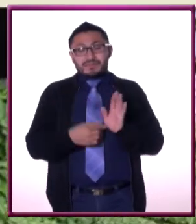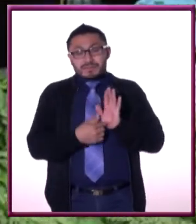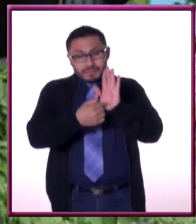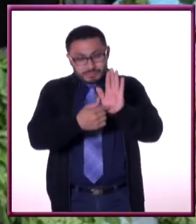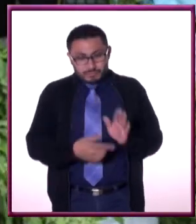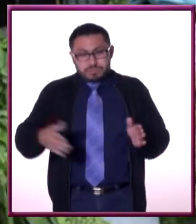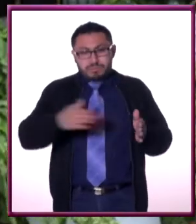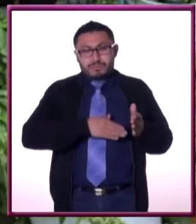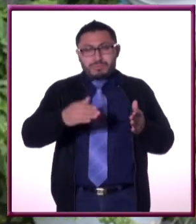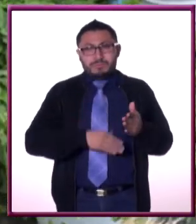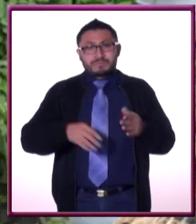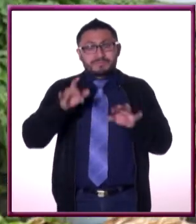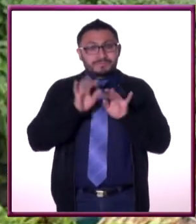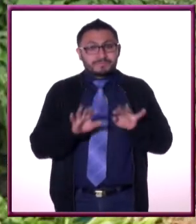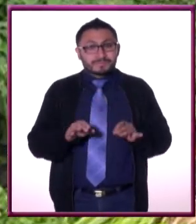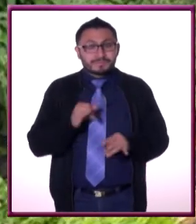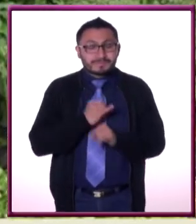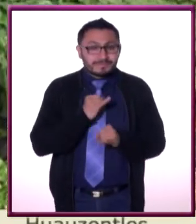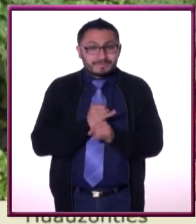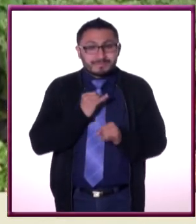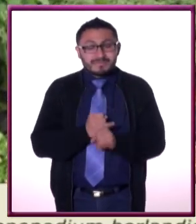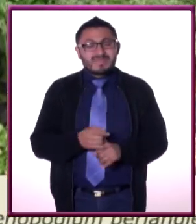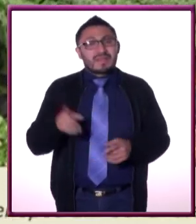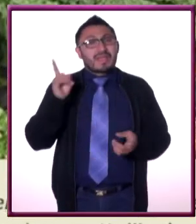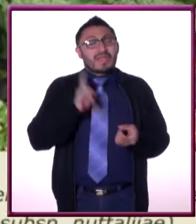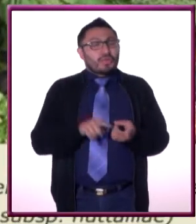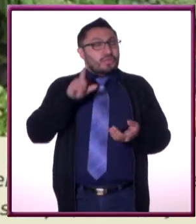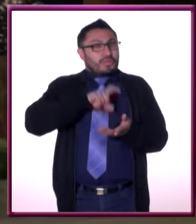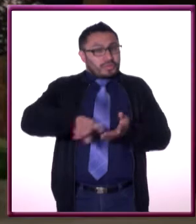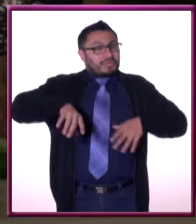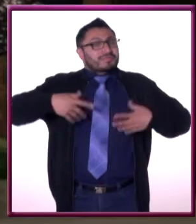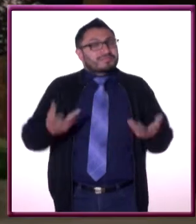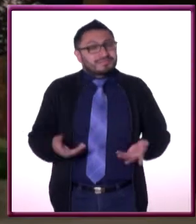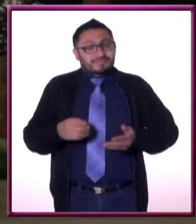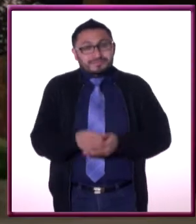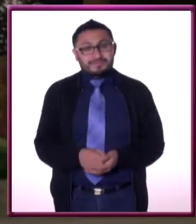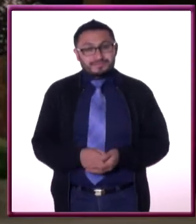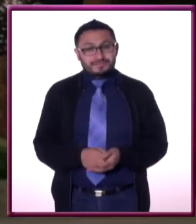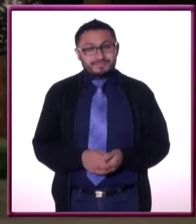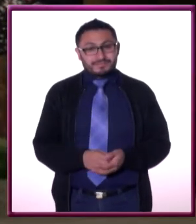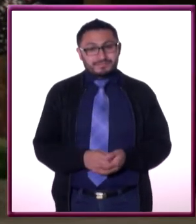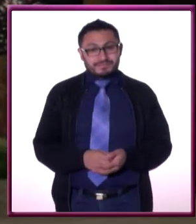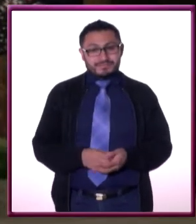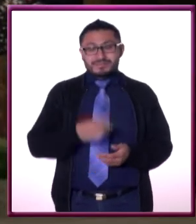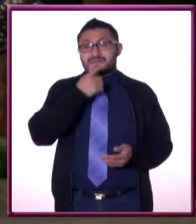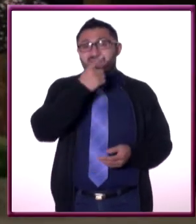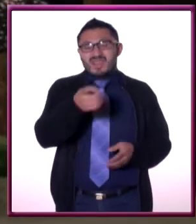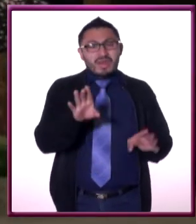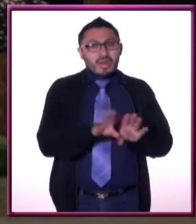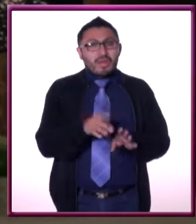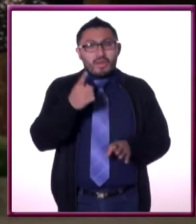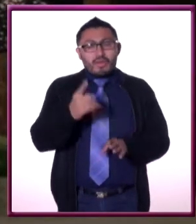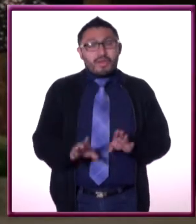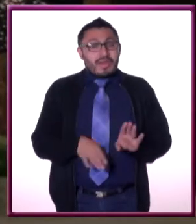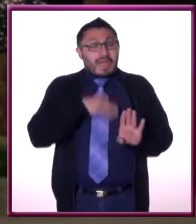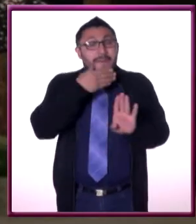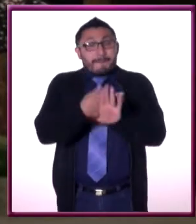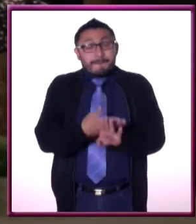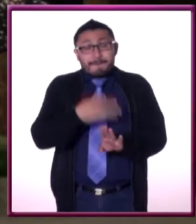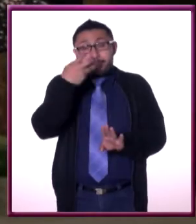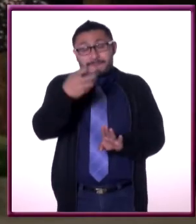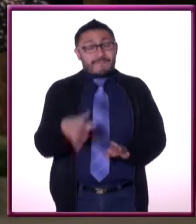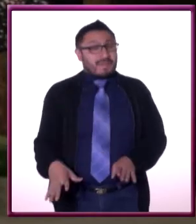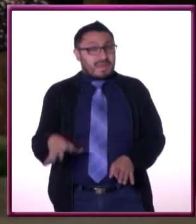recetarios digitales o en qué librerías podemos adquirirlos, ¿no? Hablamos de un poco una de las amenazas de tener